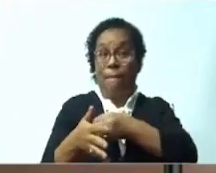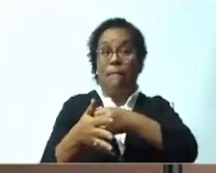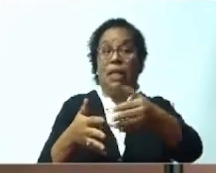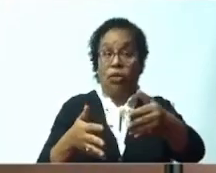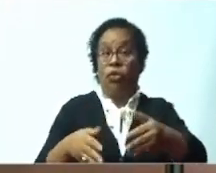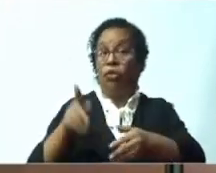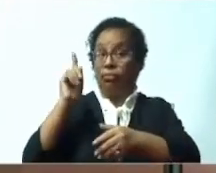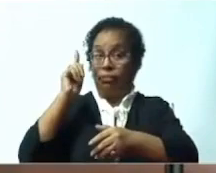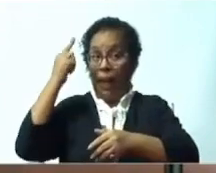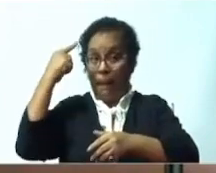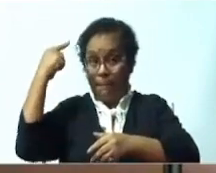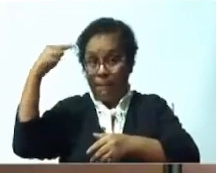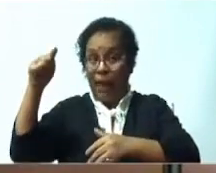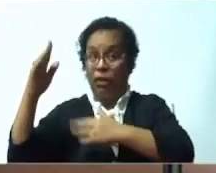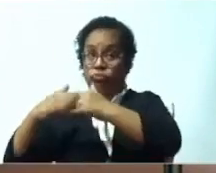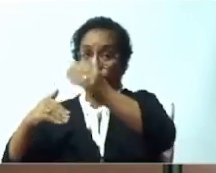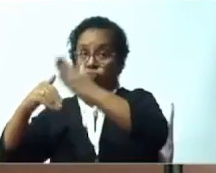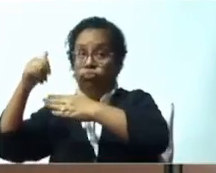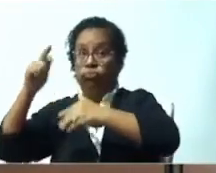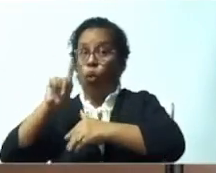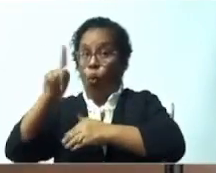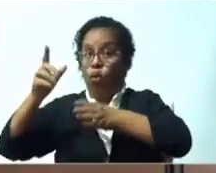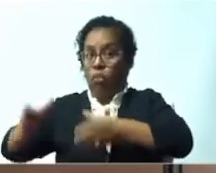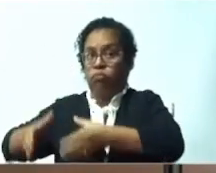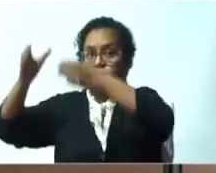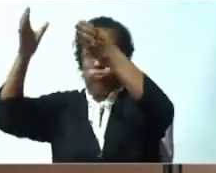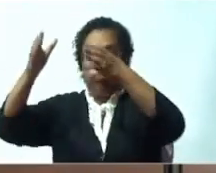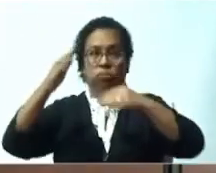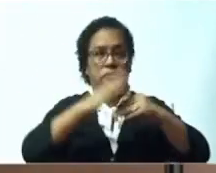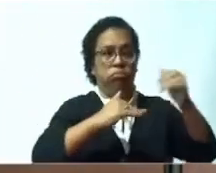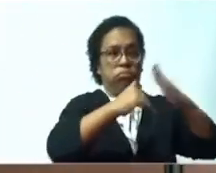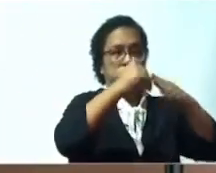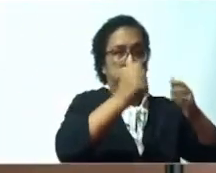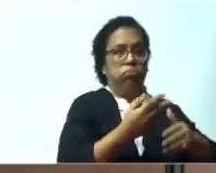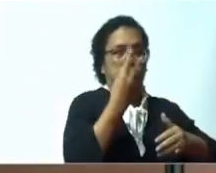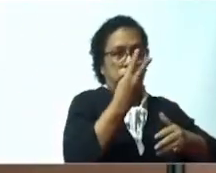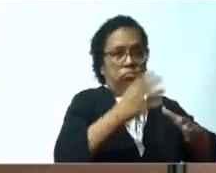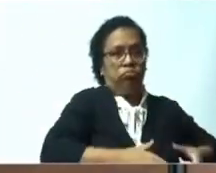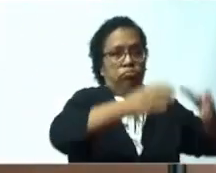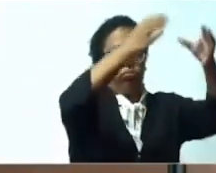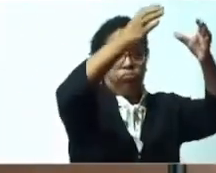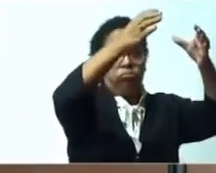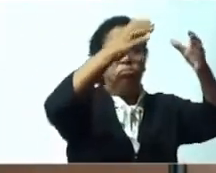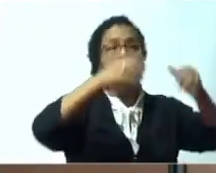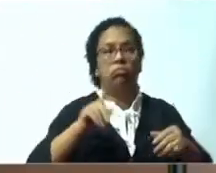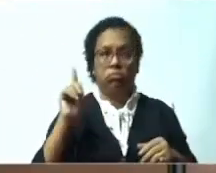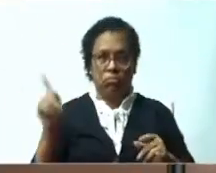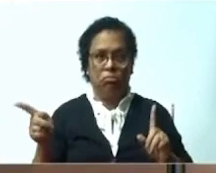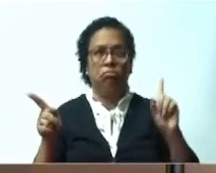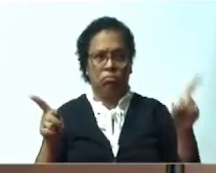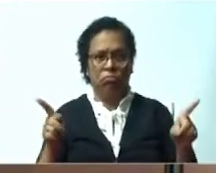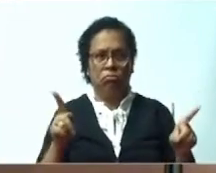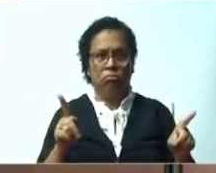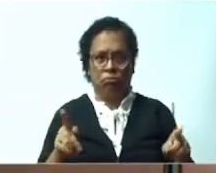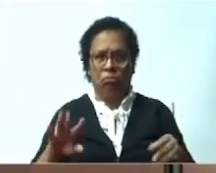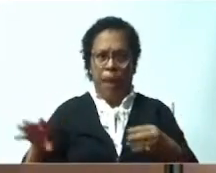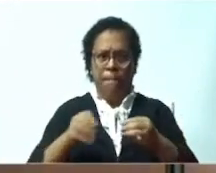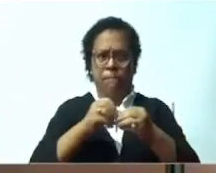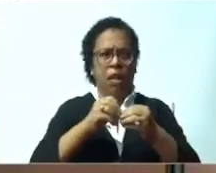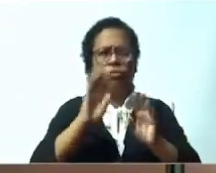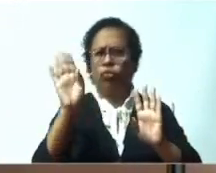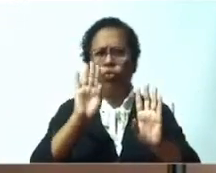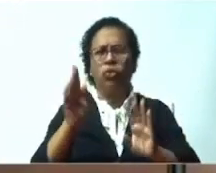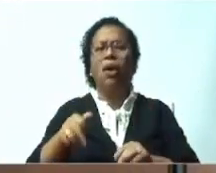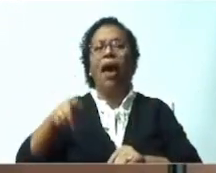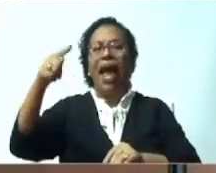contrato. Hay que seguir señalando la bondad del contrato. Ahora bien, alguien me pudiera decir con